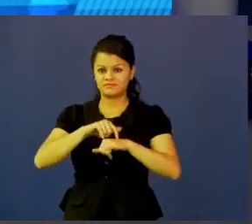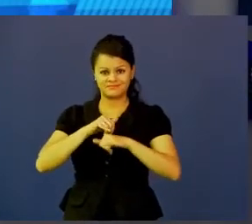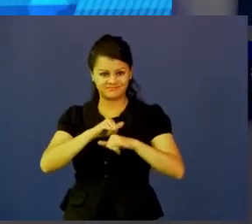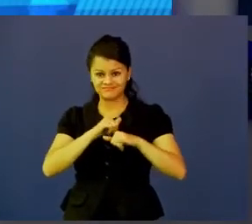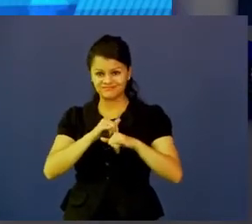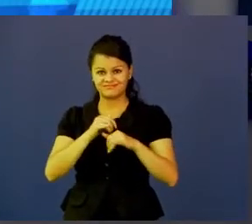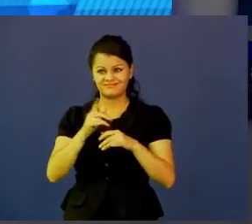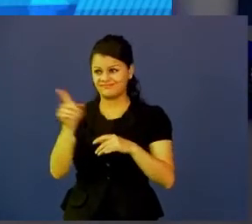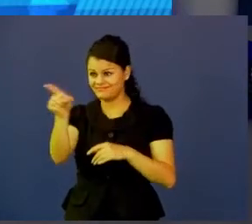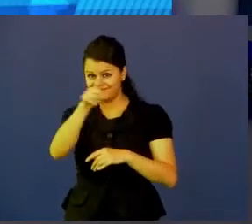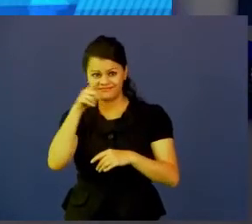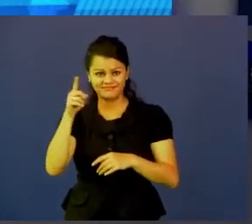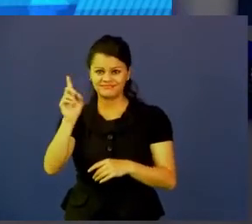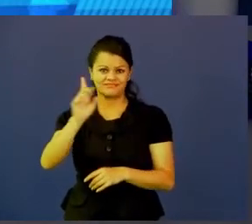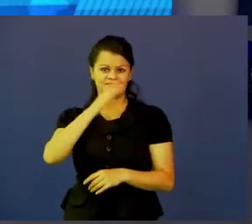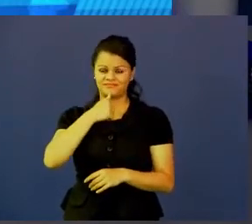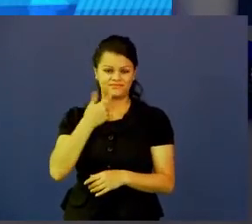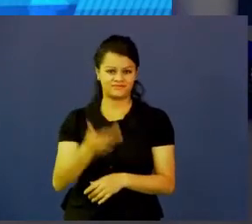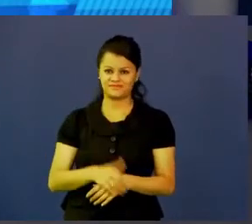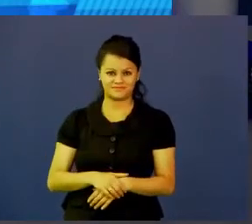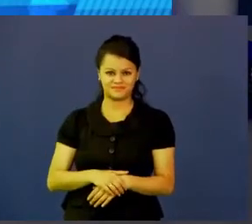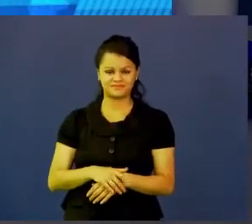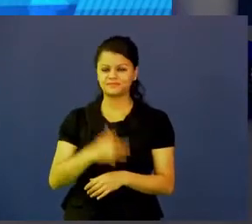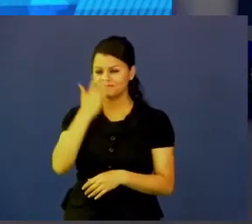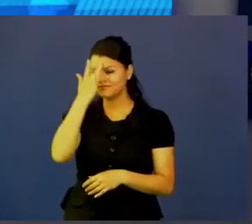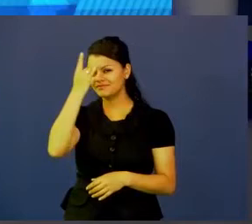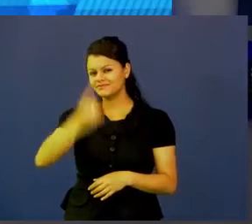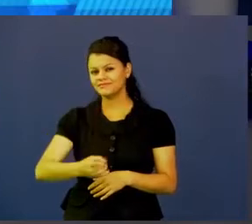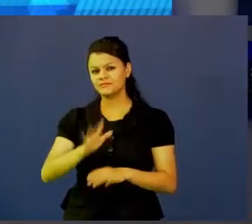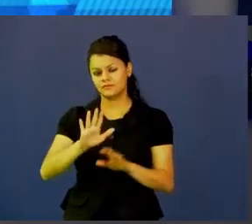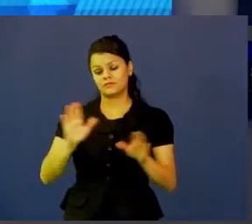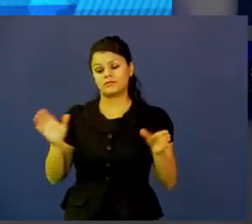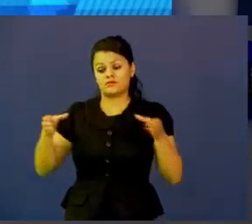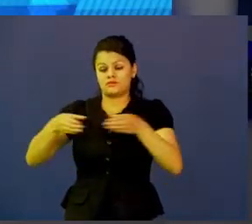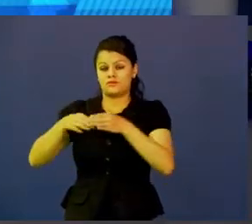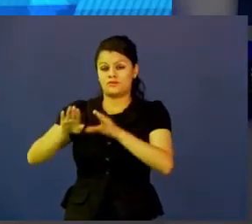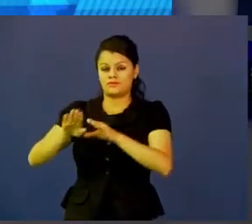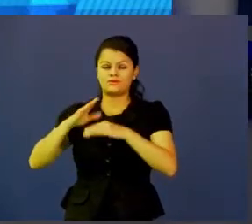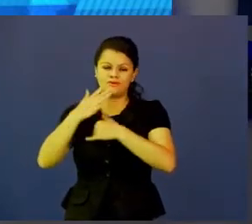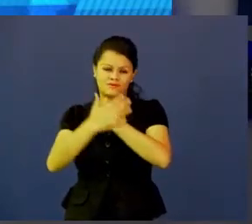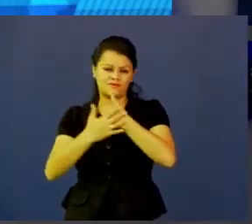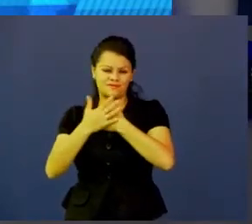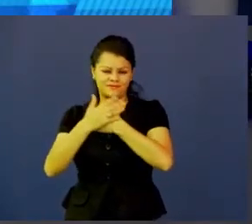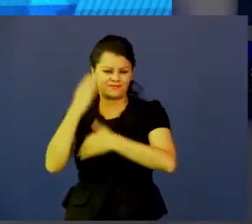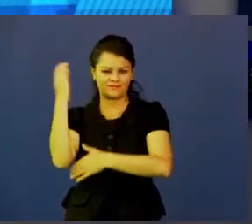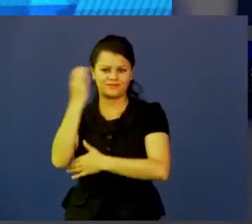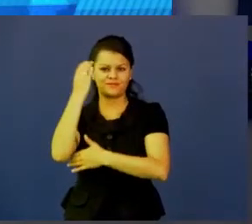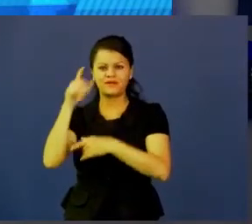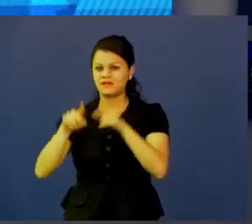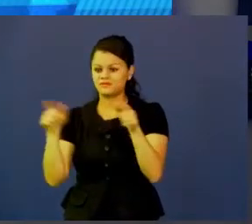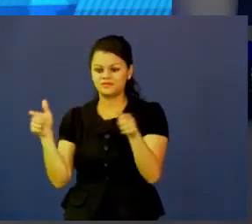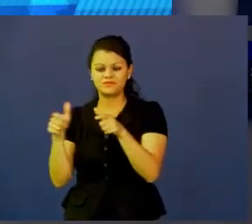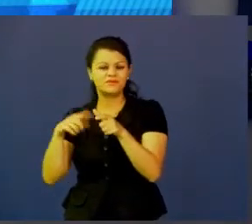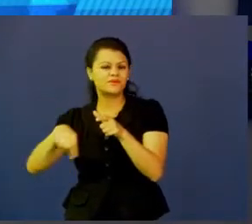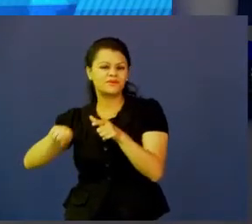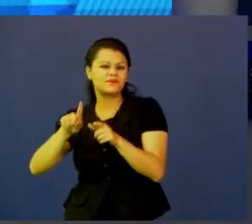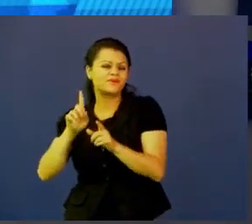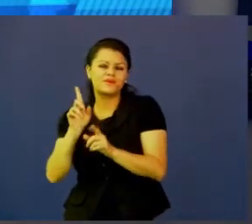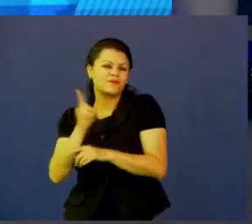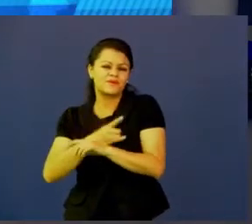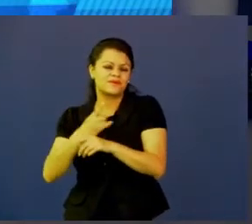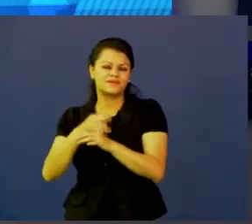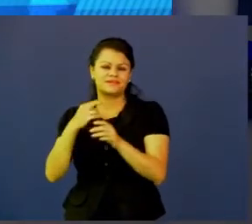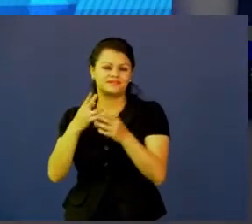forma. La razón de eso es que hay una porción de colombianos que todavía no está usando internet y no lo usan